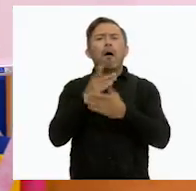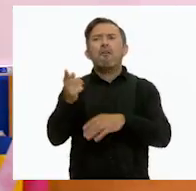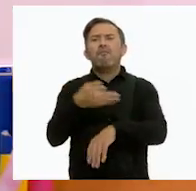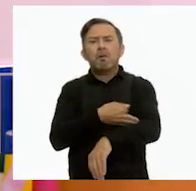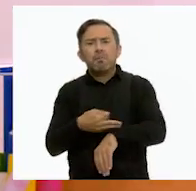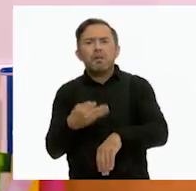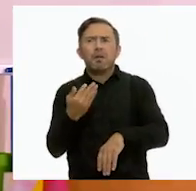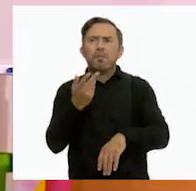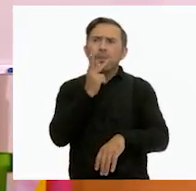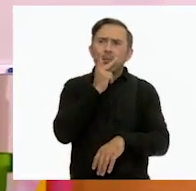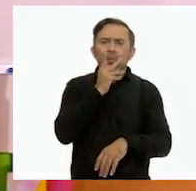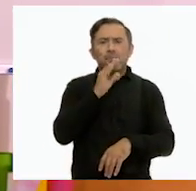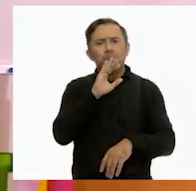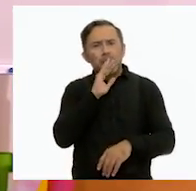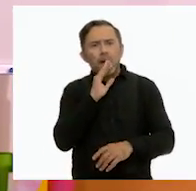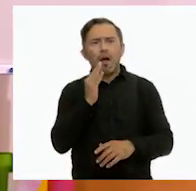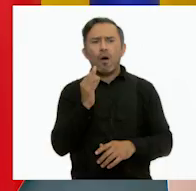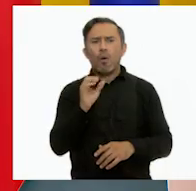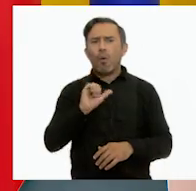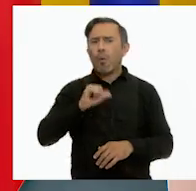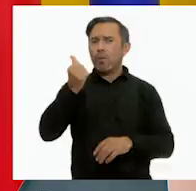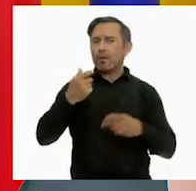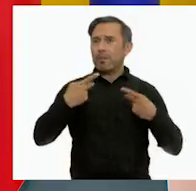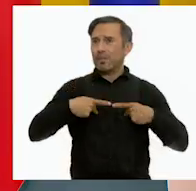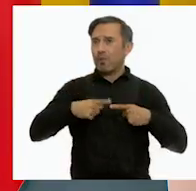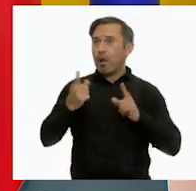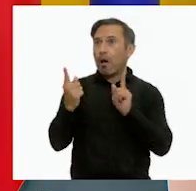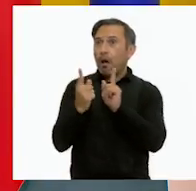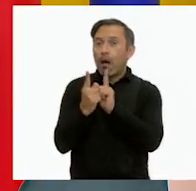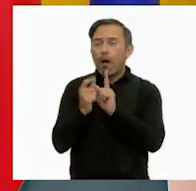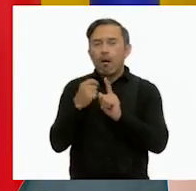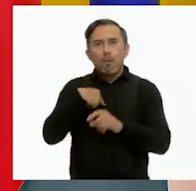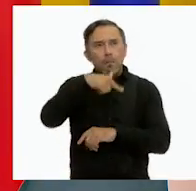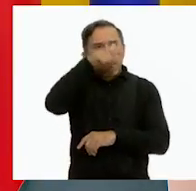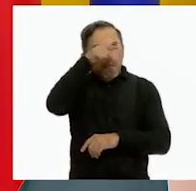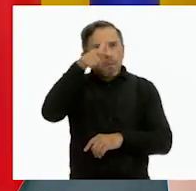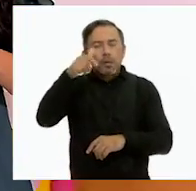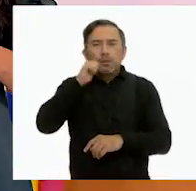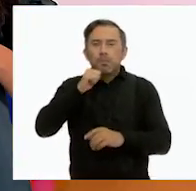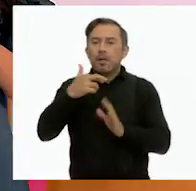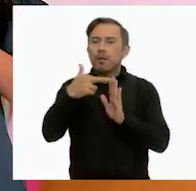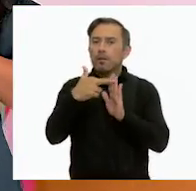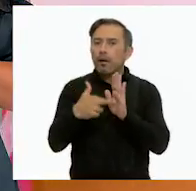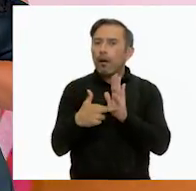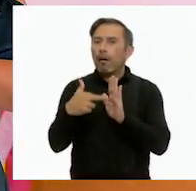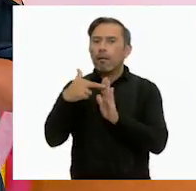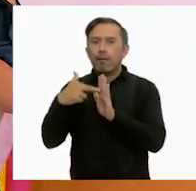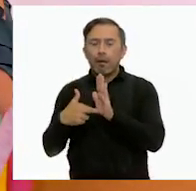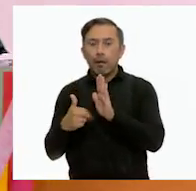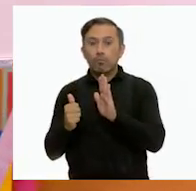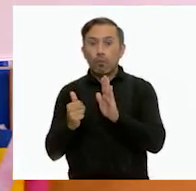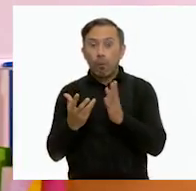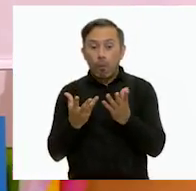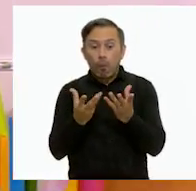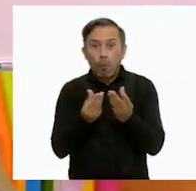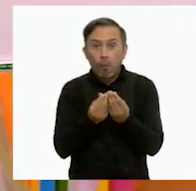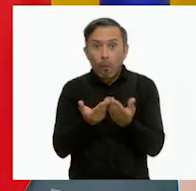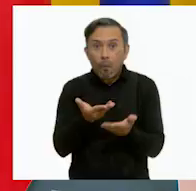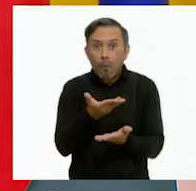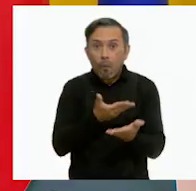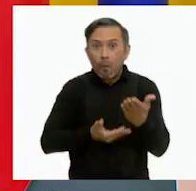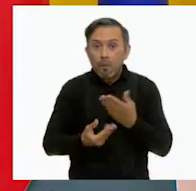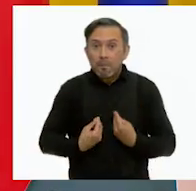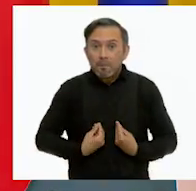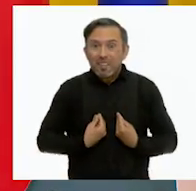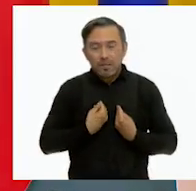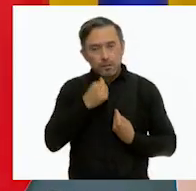su papá o con alguna persona, siempre hay reglas, reglas de convivencia. ¿Reglas